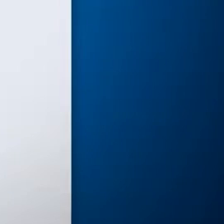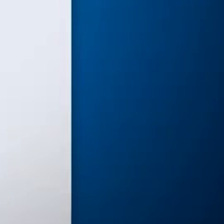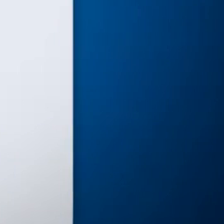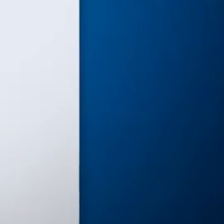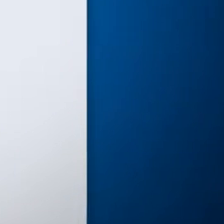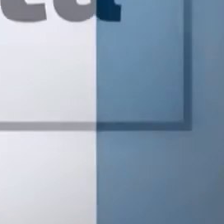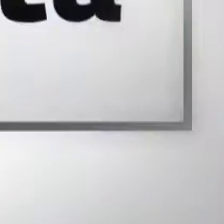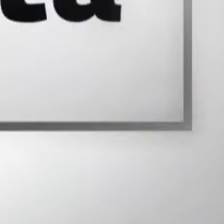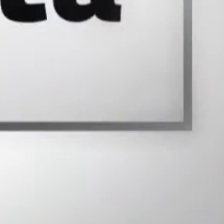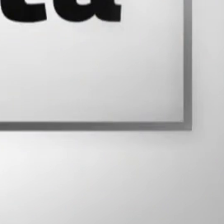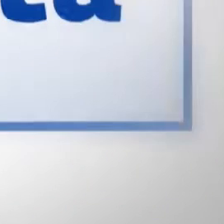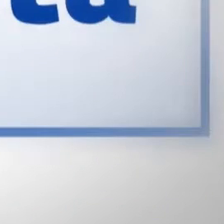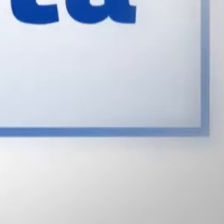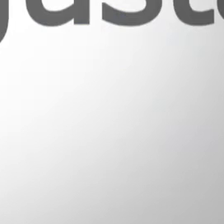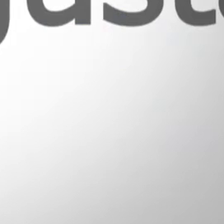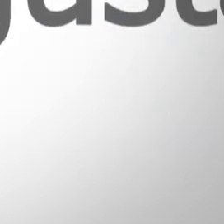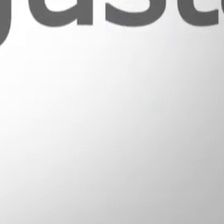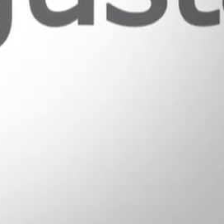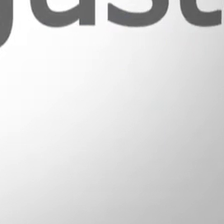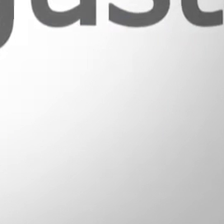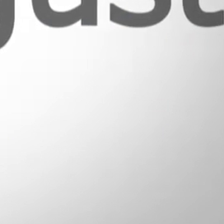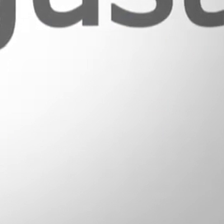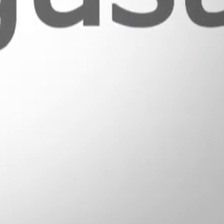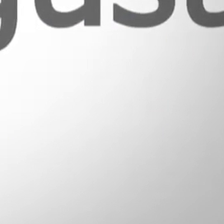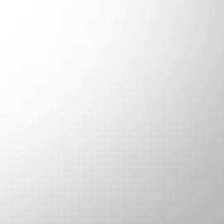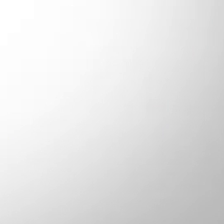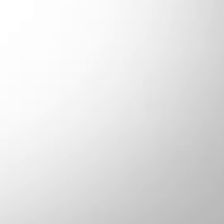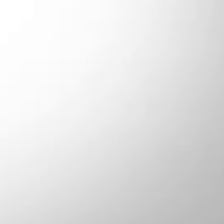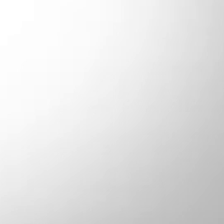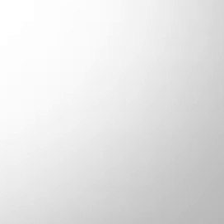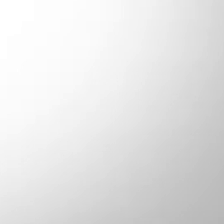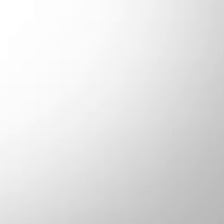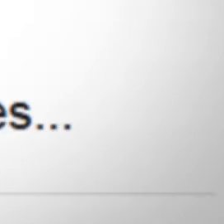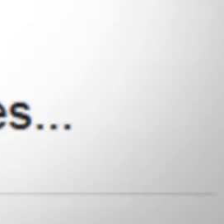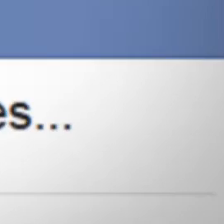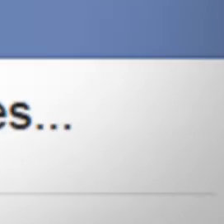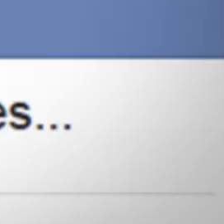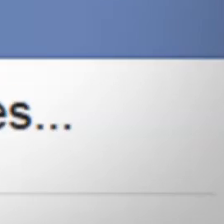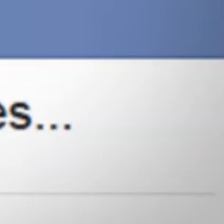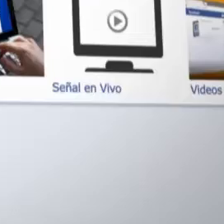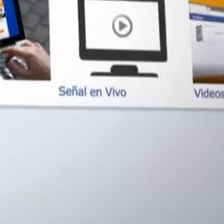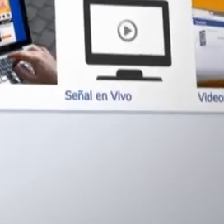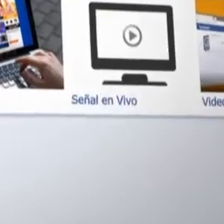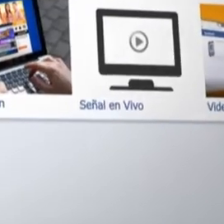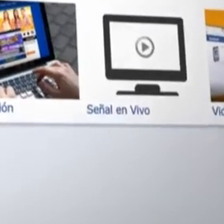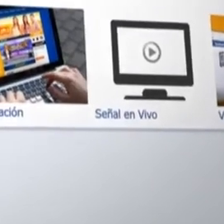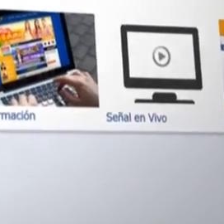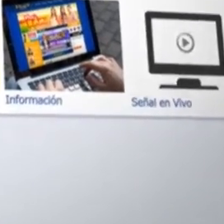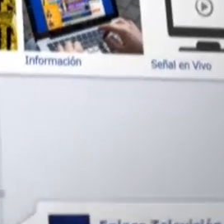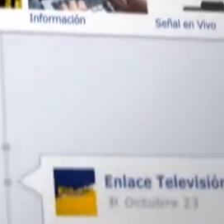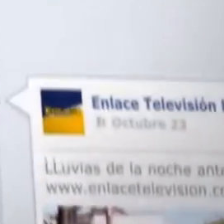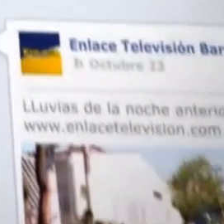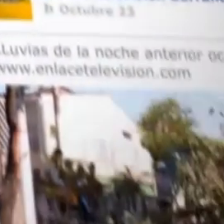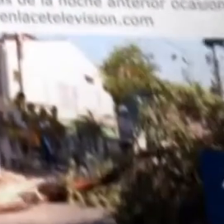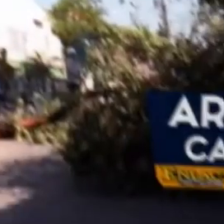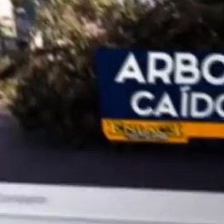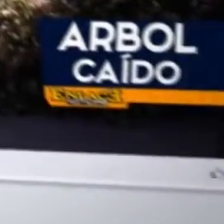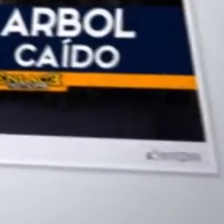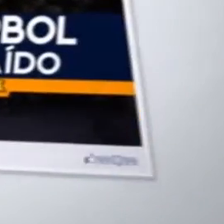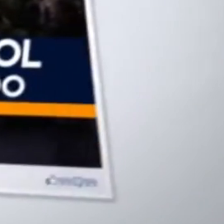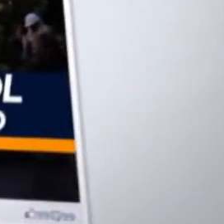barrancabermeja haga clic en me gusta y por último clic en recibir notificaciones listo ahora recibe un aviso